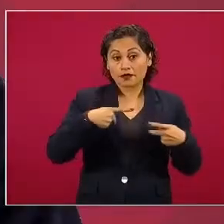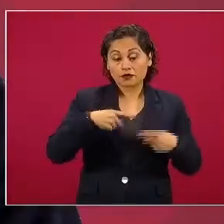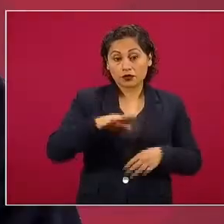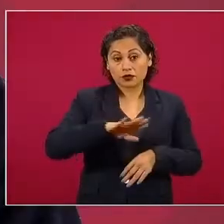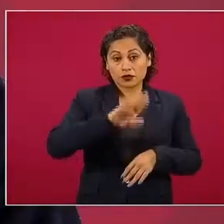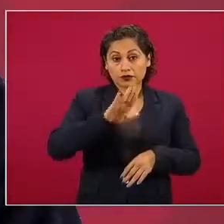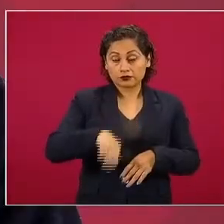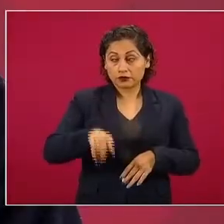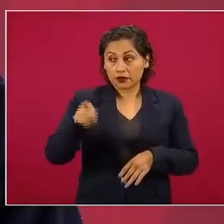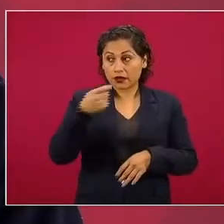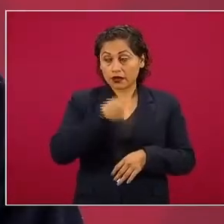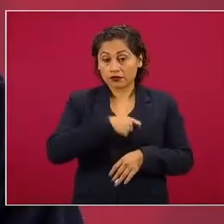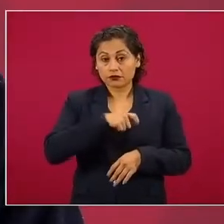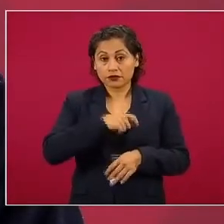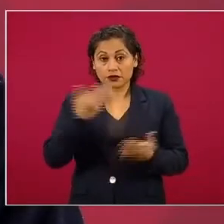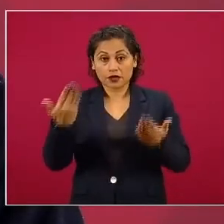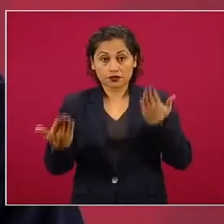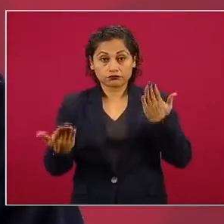menos